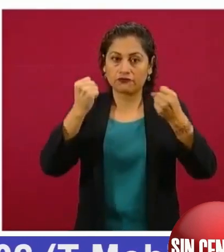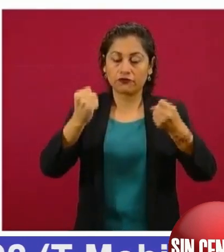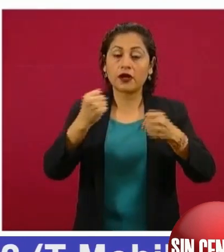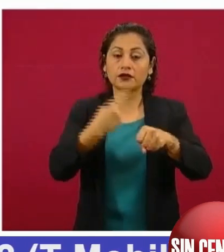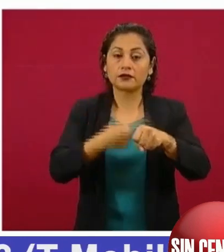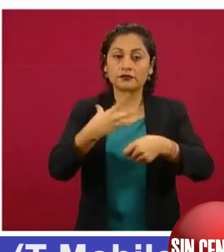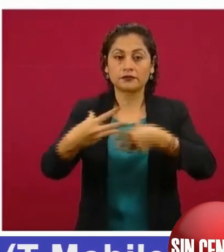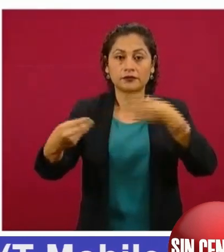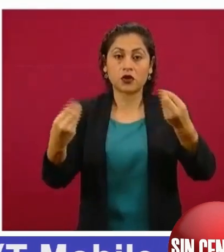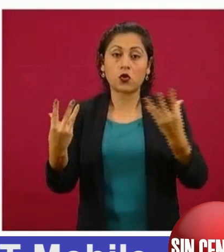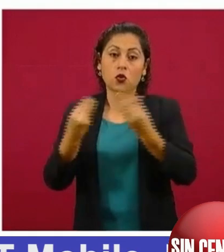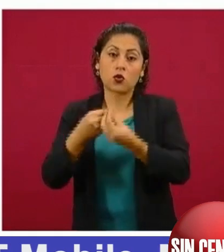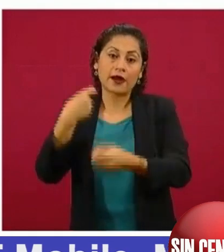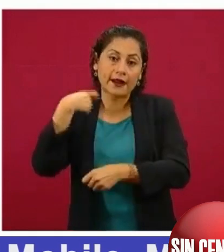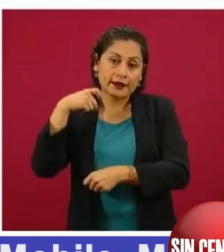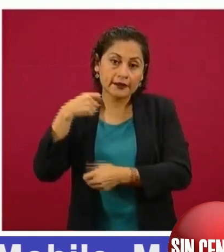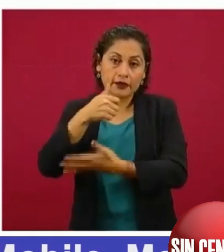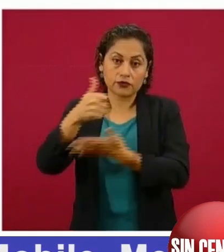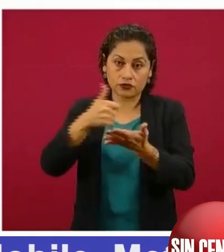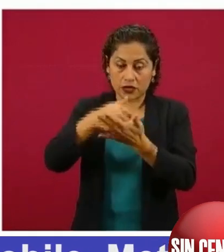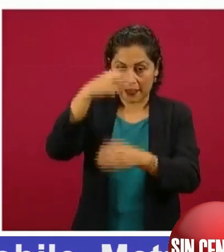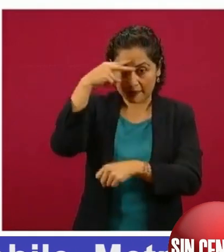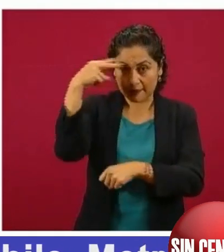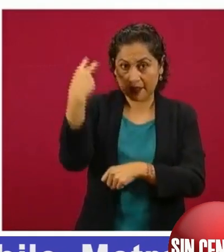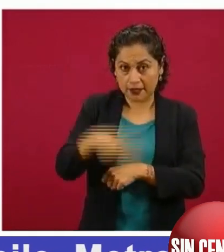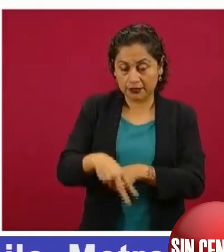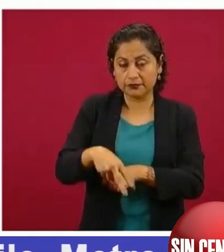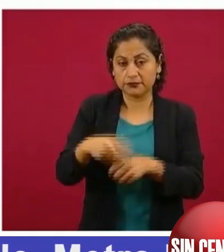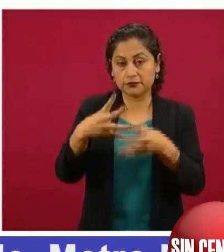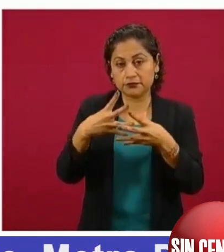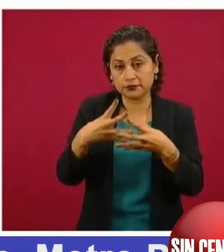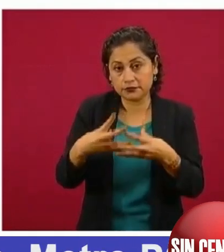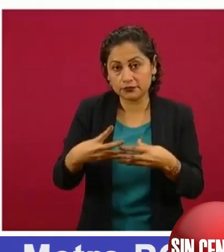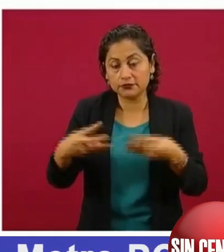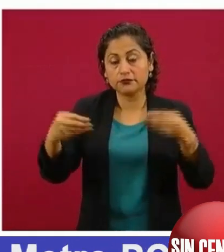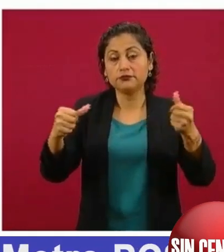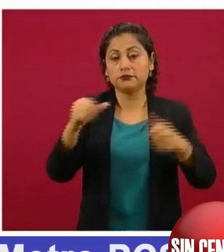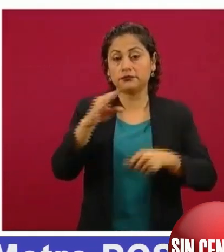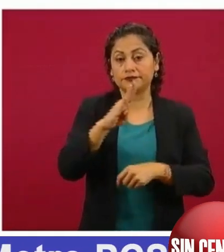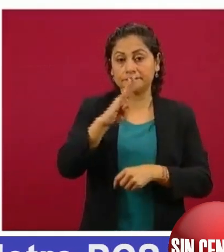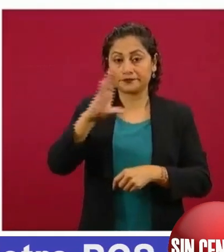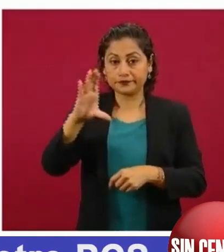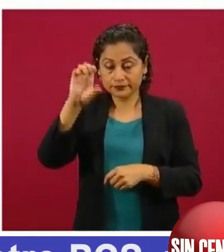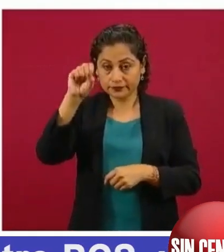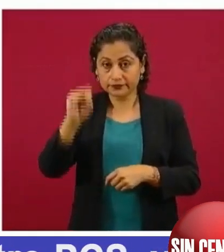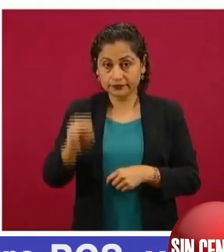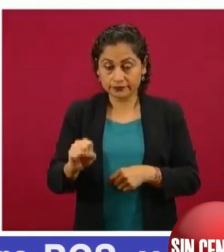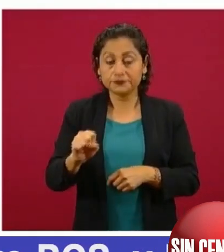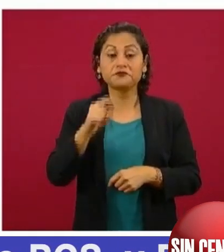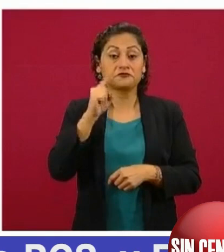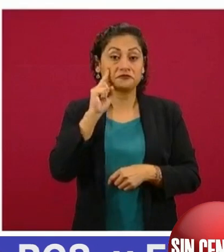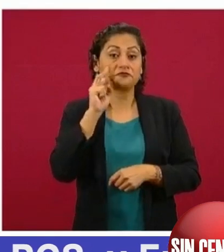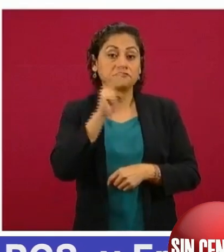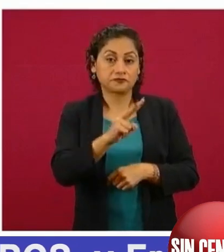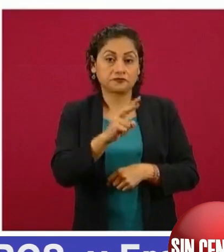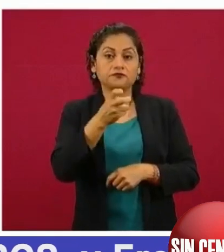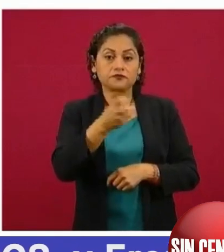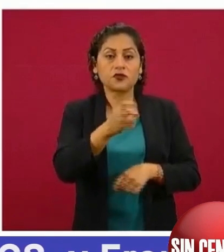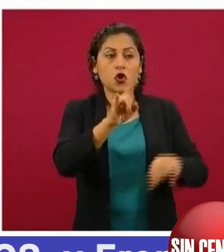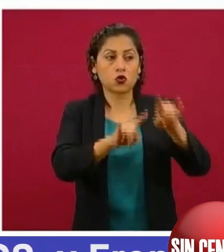y también la Ciudad de México. Baja California Sur, aunque tiene todavía importante reserva